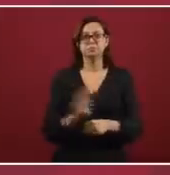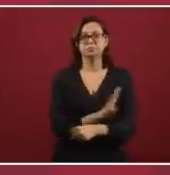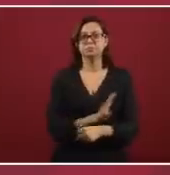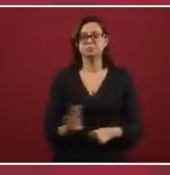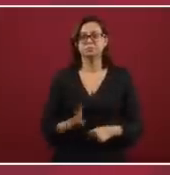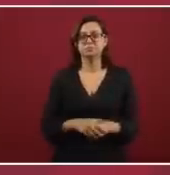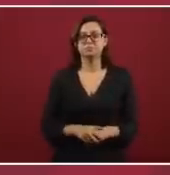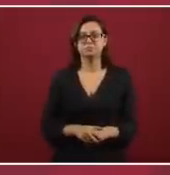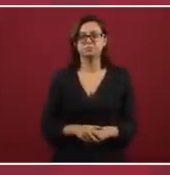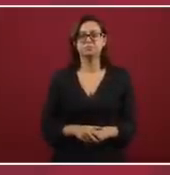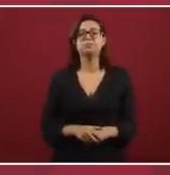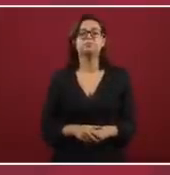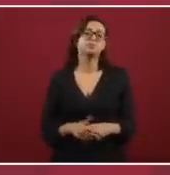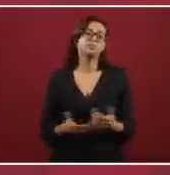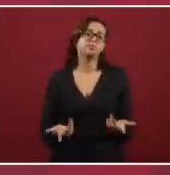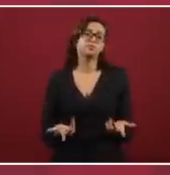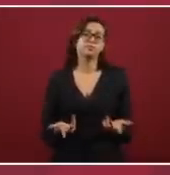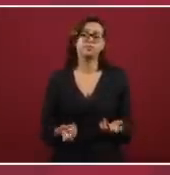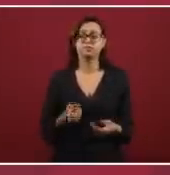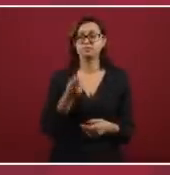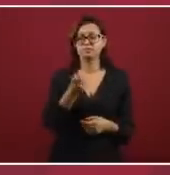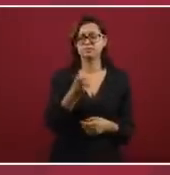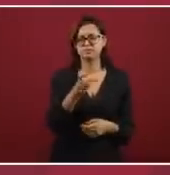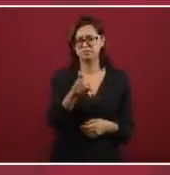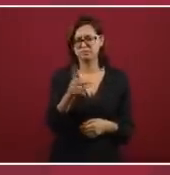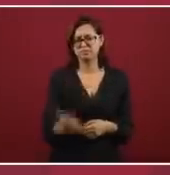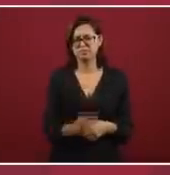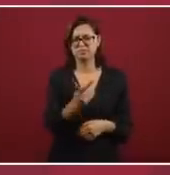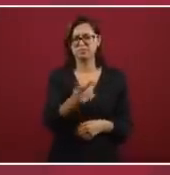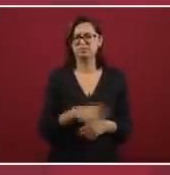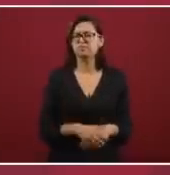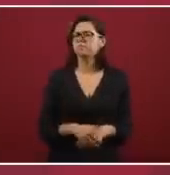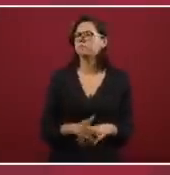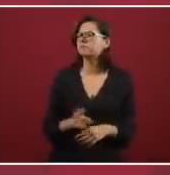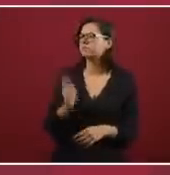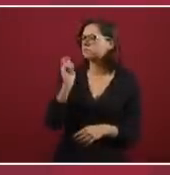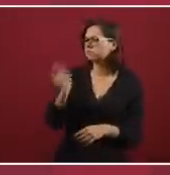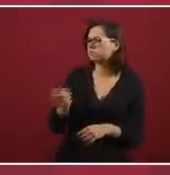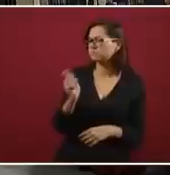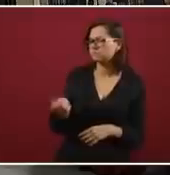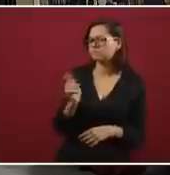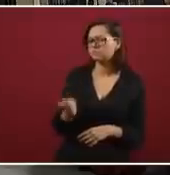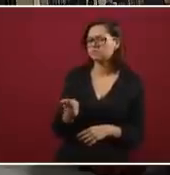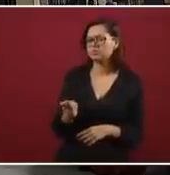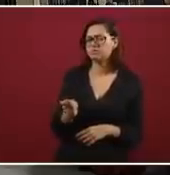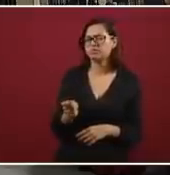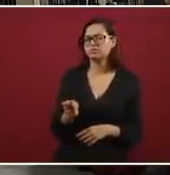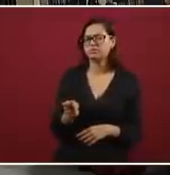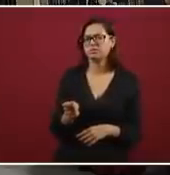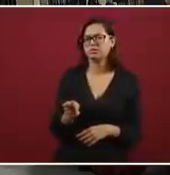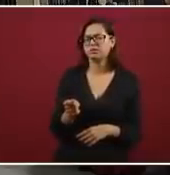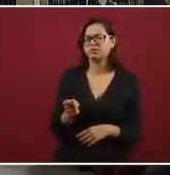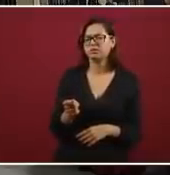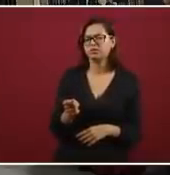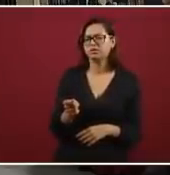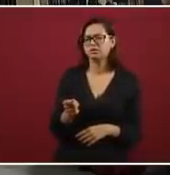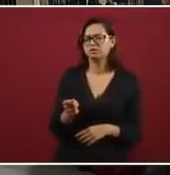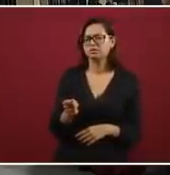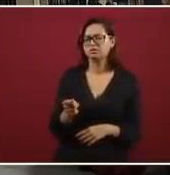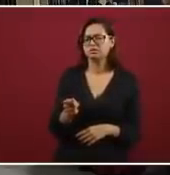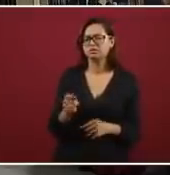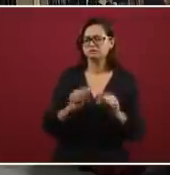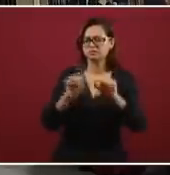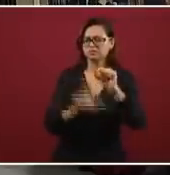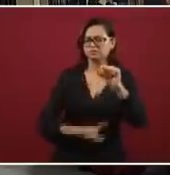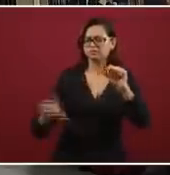Entonces, eso es un poco lo de tu pregunta. Esto significa, presidente, que la apuesta para el desarrollo